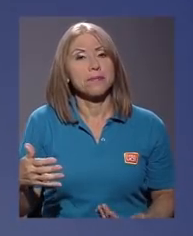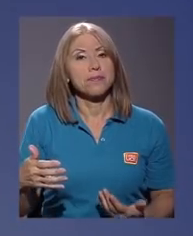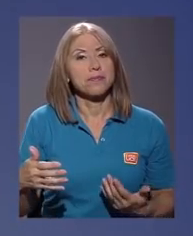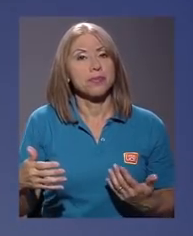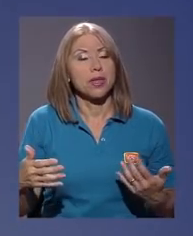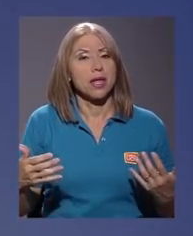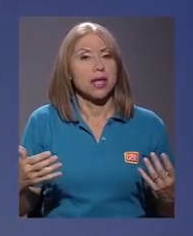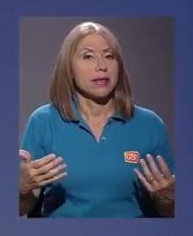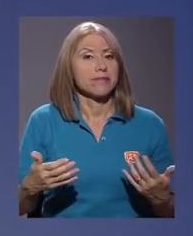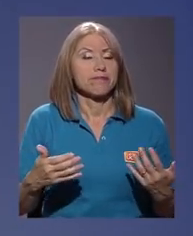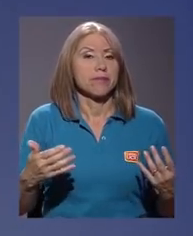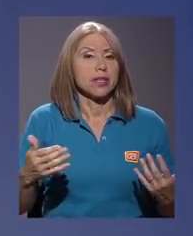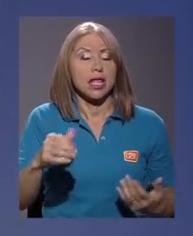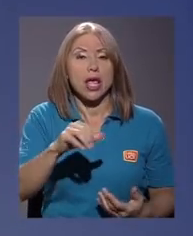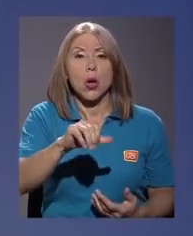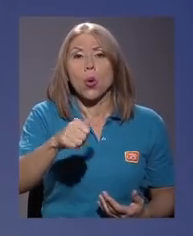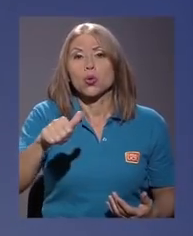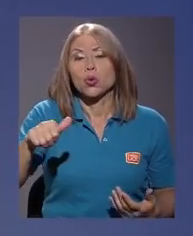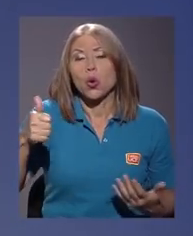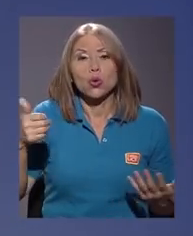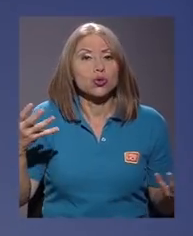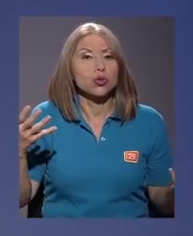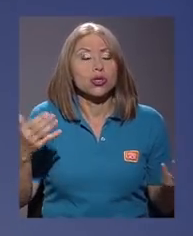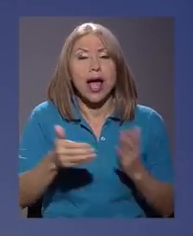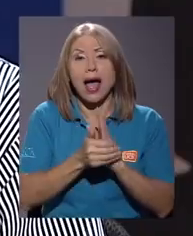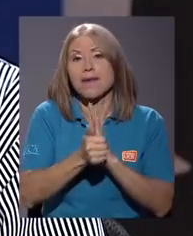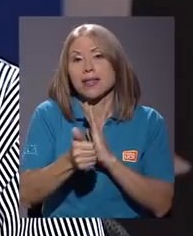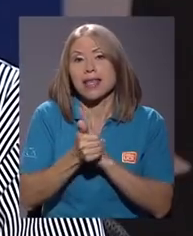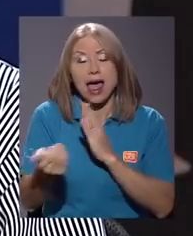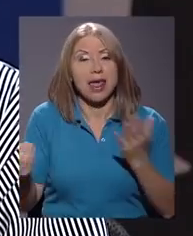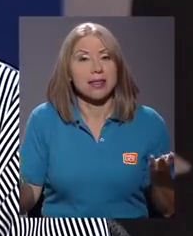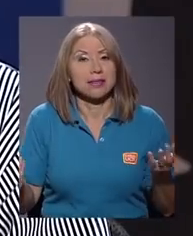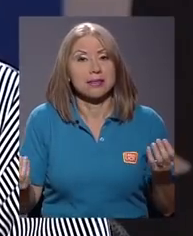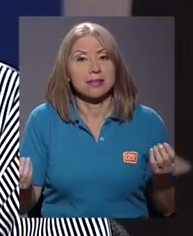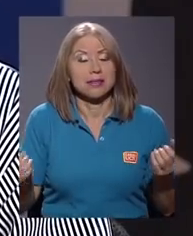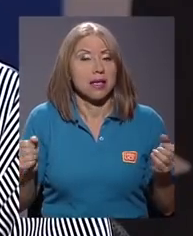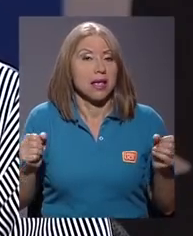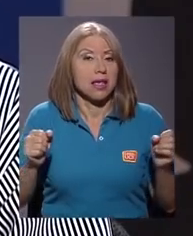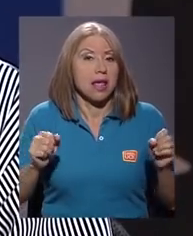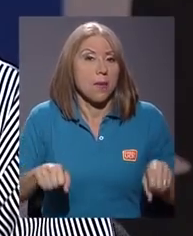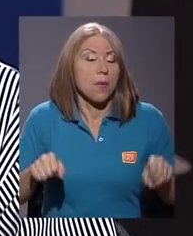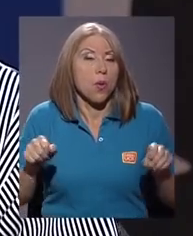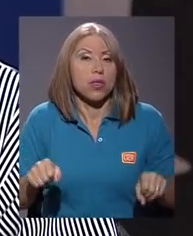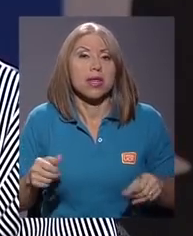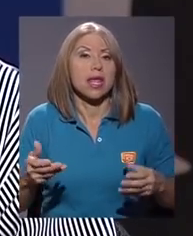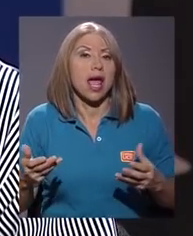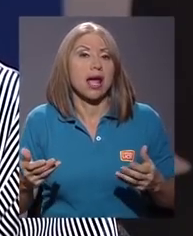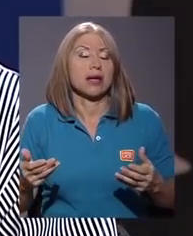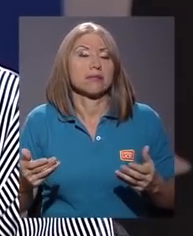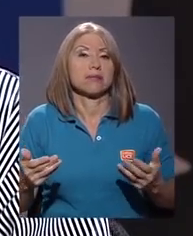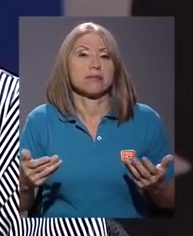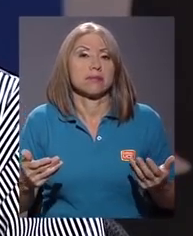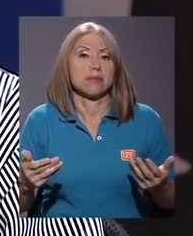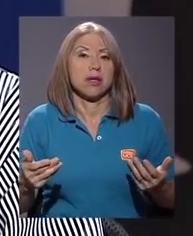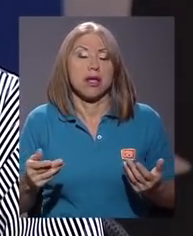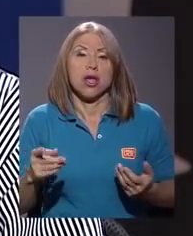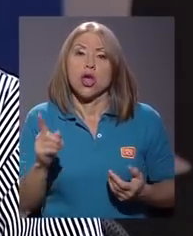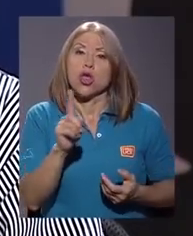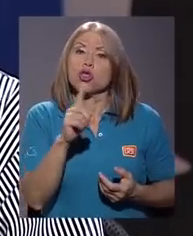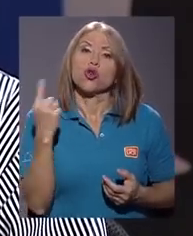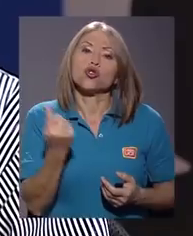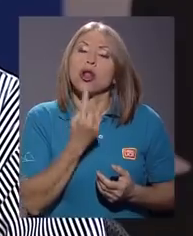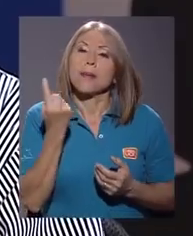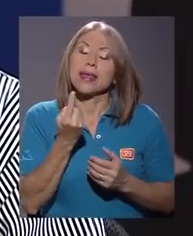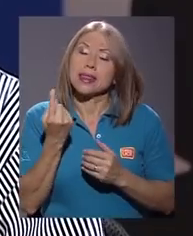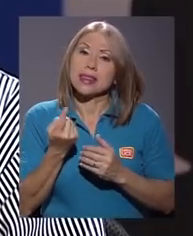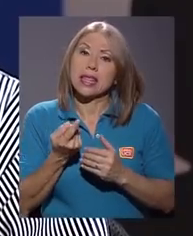de de otros tal vez otras habilidades que podrían Elevar verdad no solo Esa esa